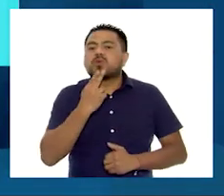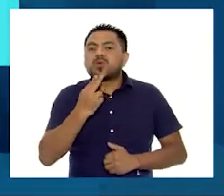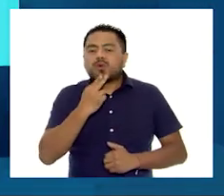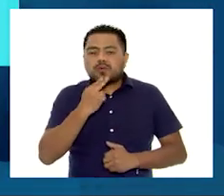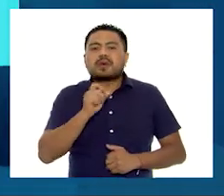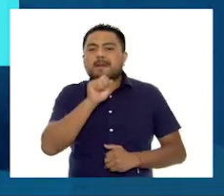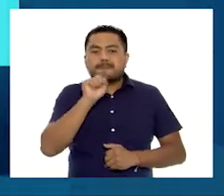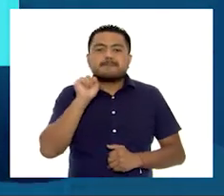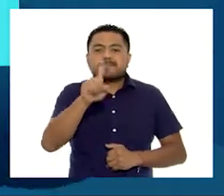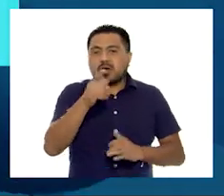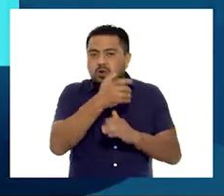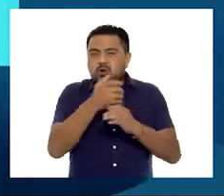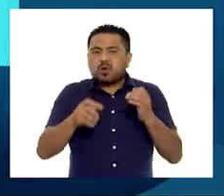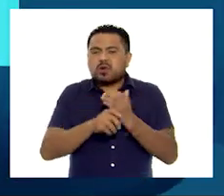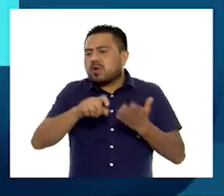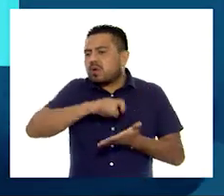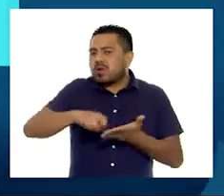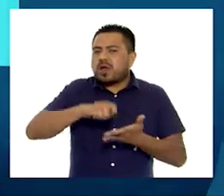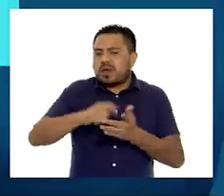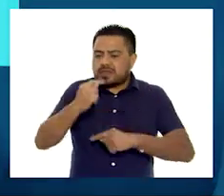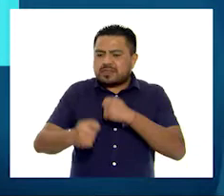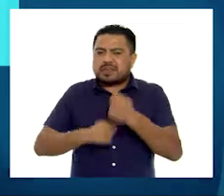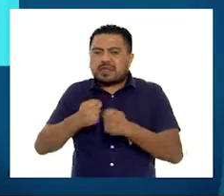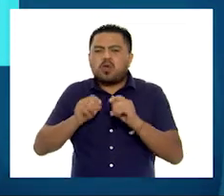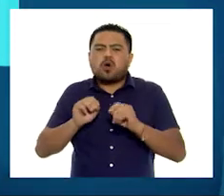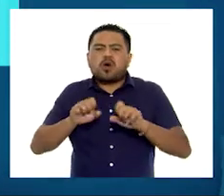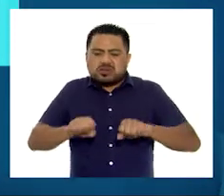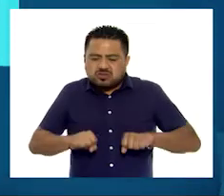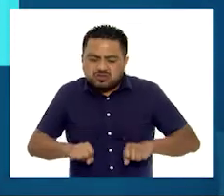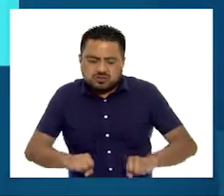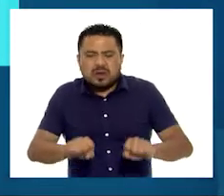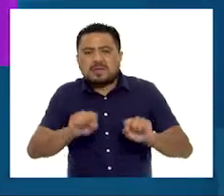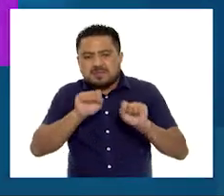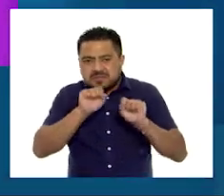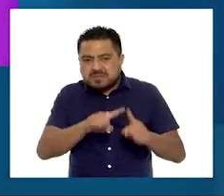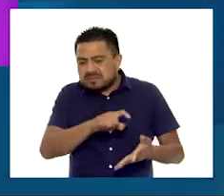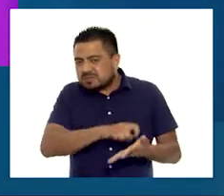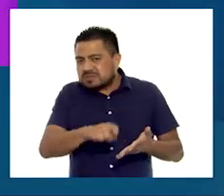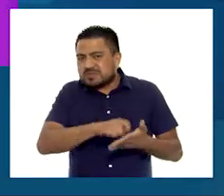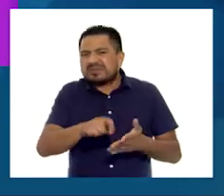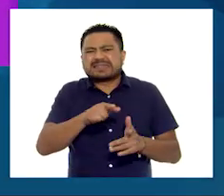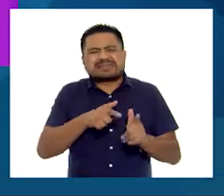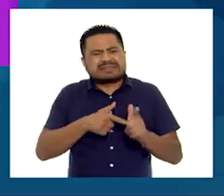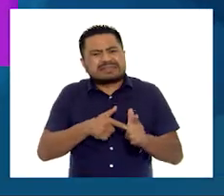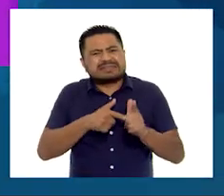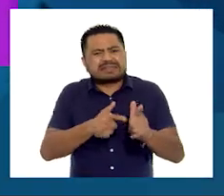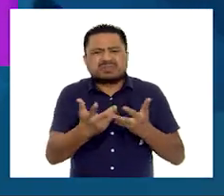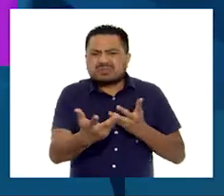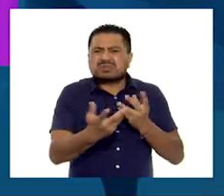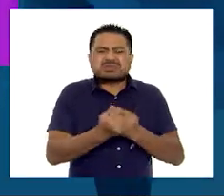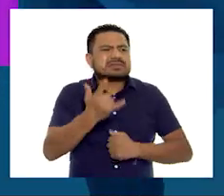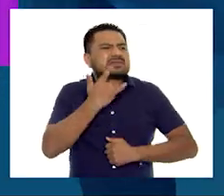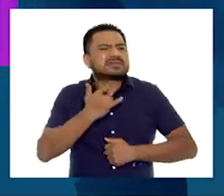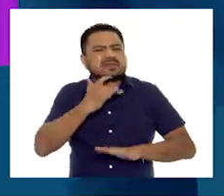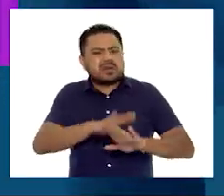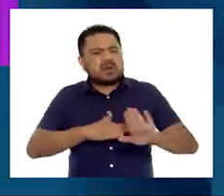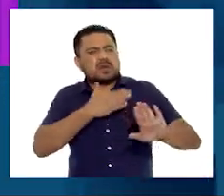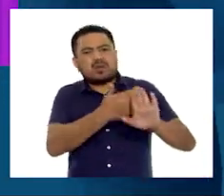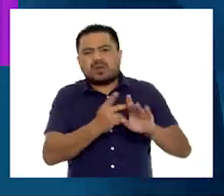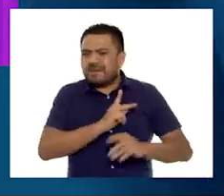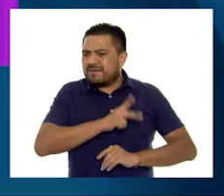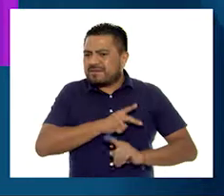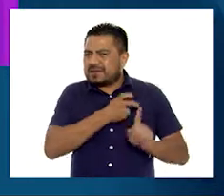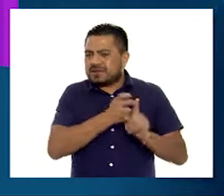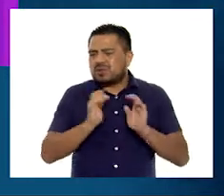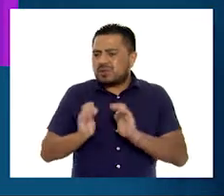también las cosas que compres en la tienda o en el supermercado sigamos luchando juntos contra este virus cuidando